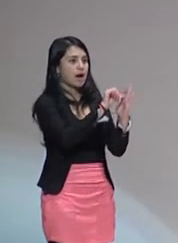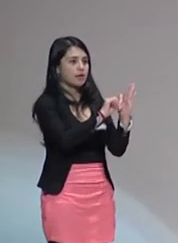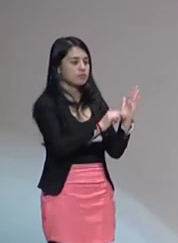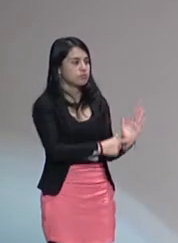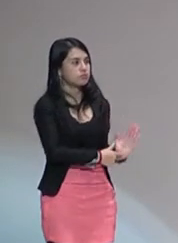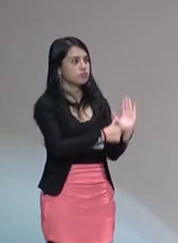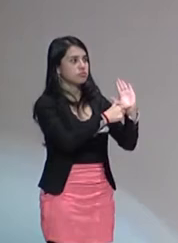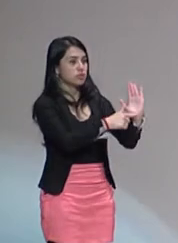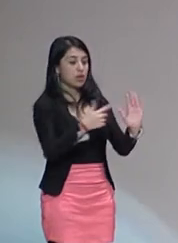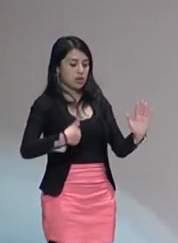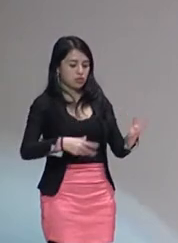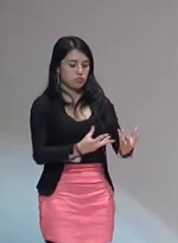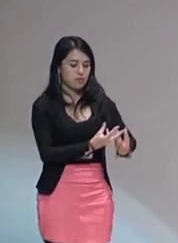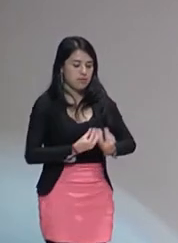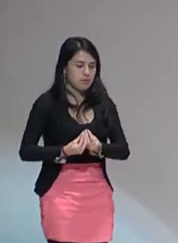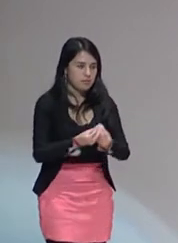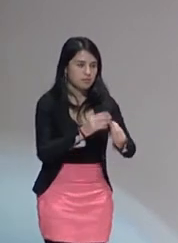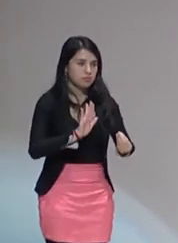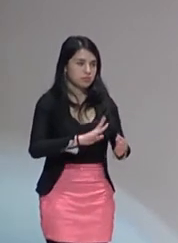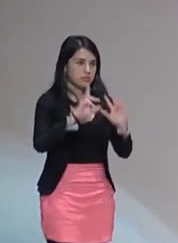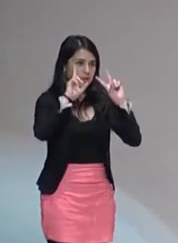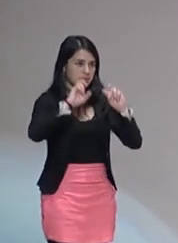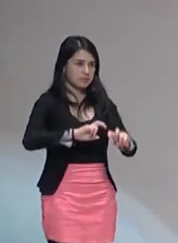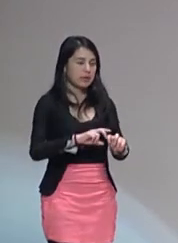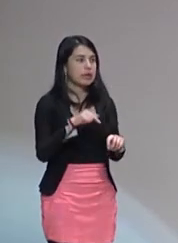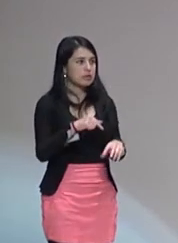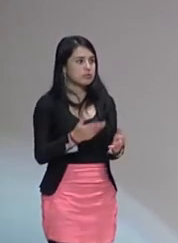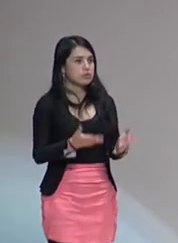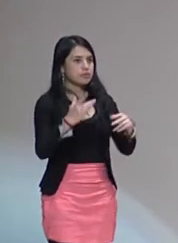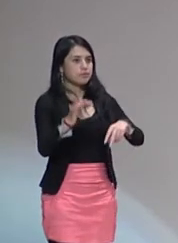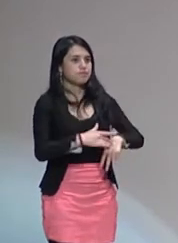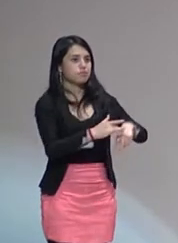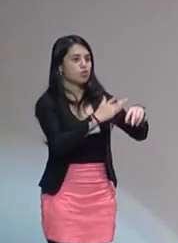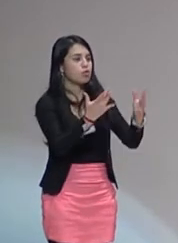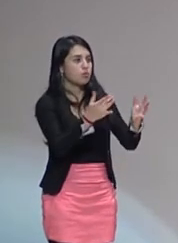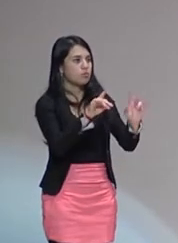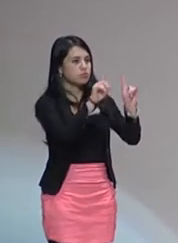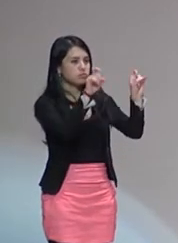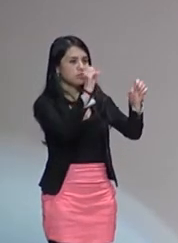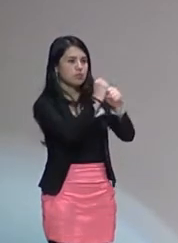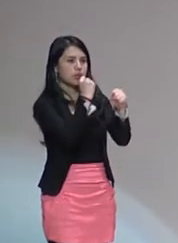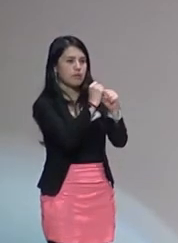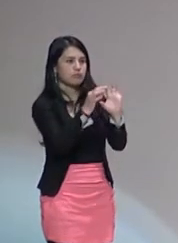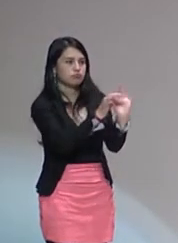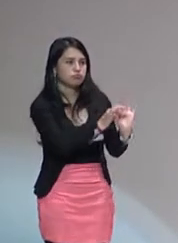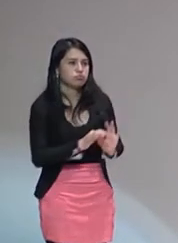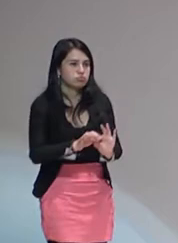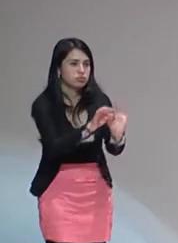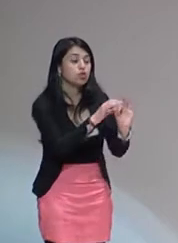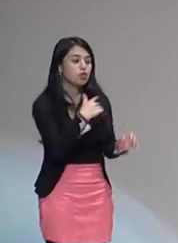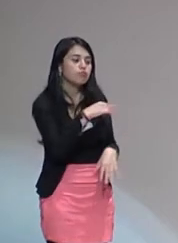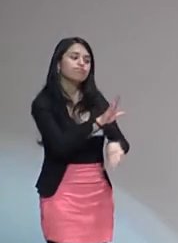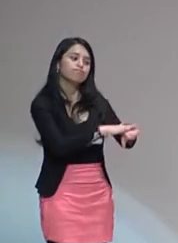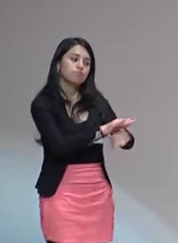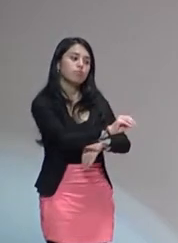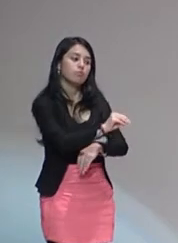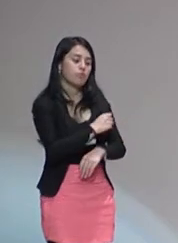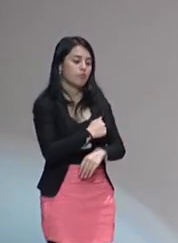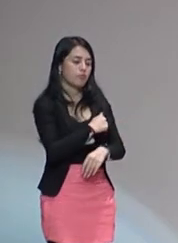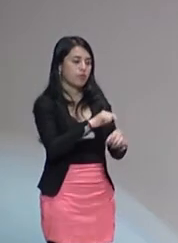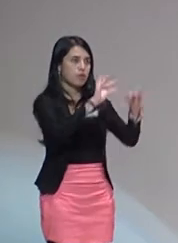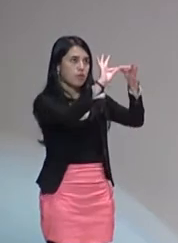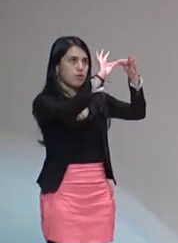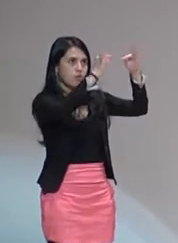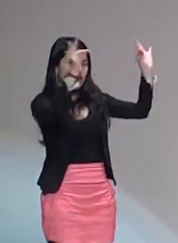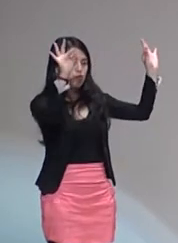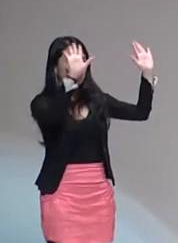como grupo de investigación y eso motiva el trabajo colaborativo. Yo les pido que crean un lema, que creen un logo para